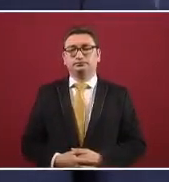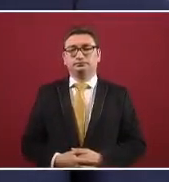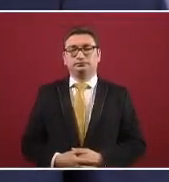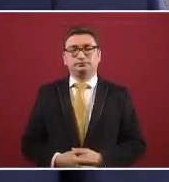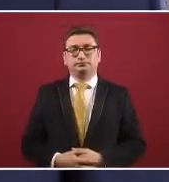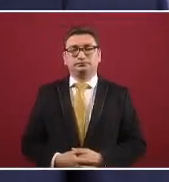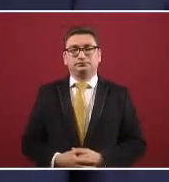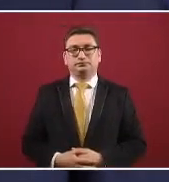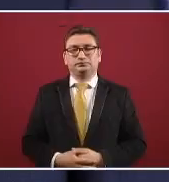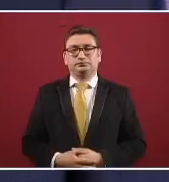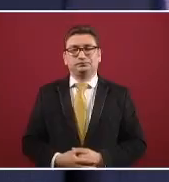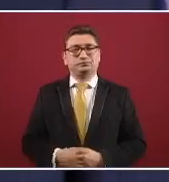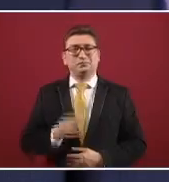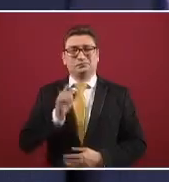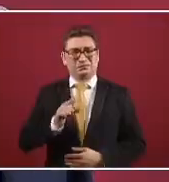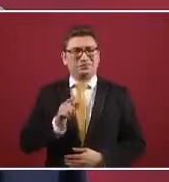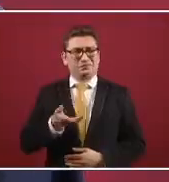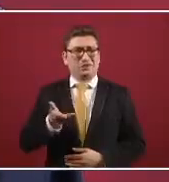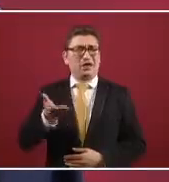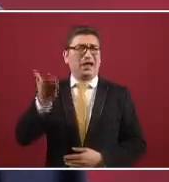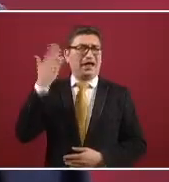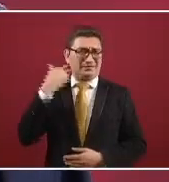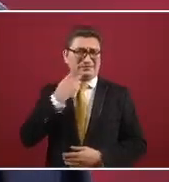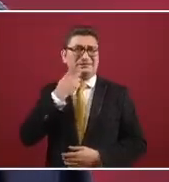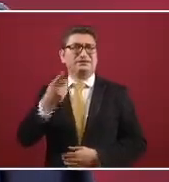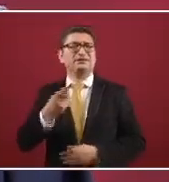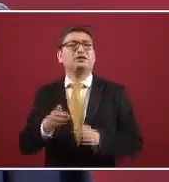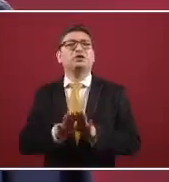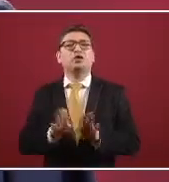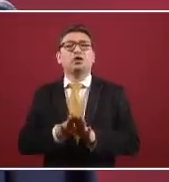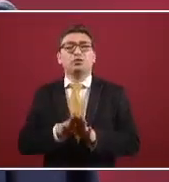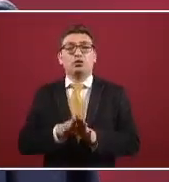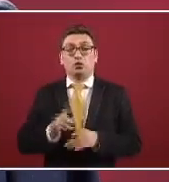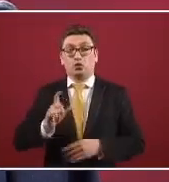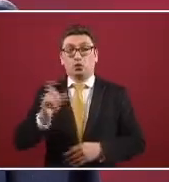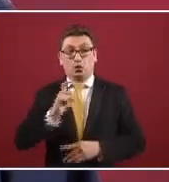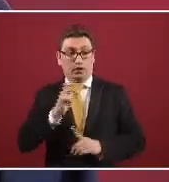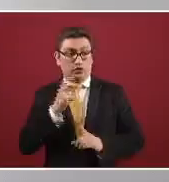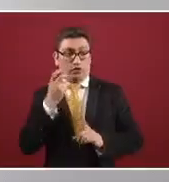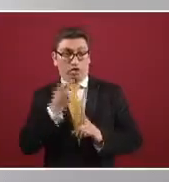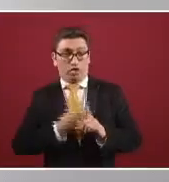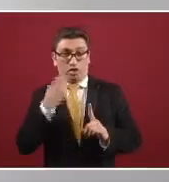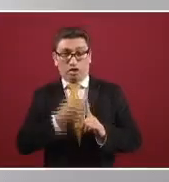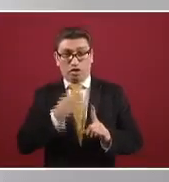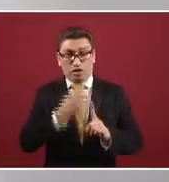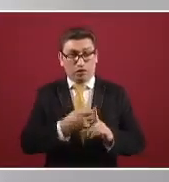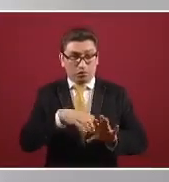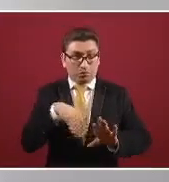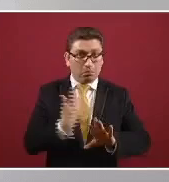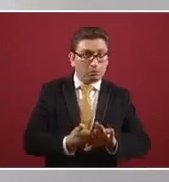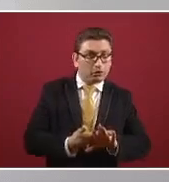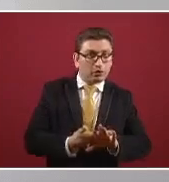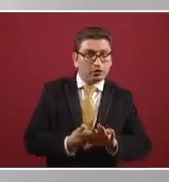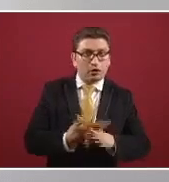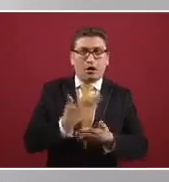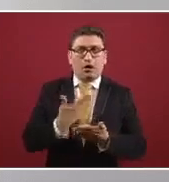así como se decía antes de que la calumnia cuando no mancha tizna, así también